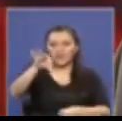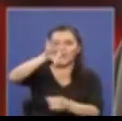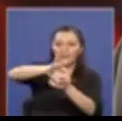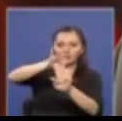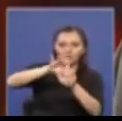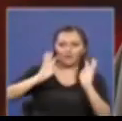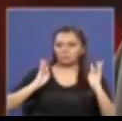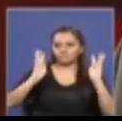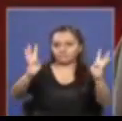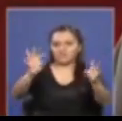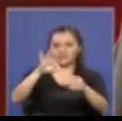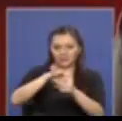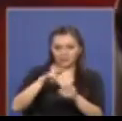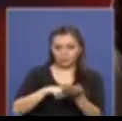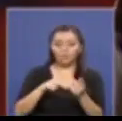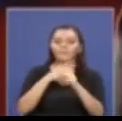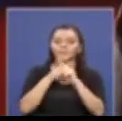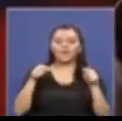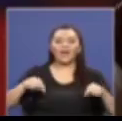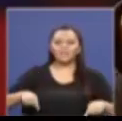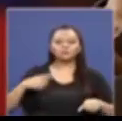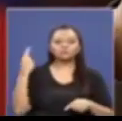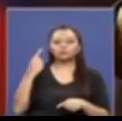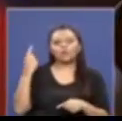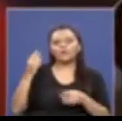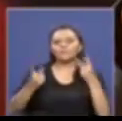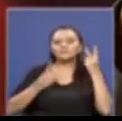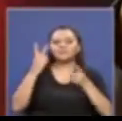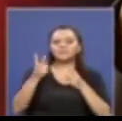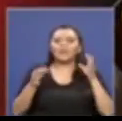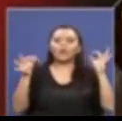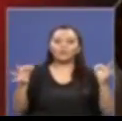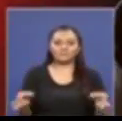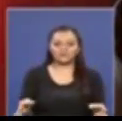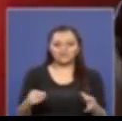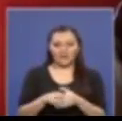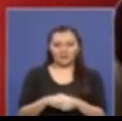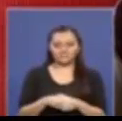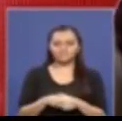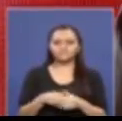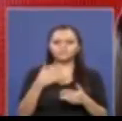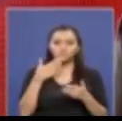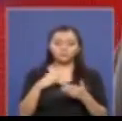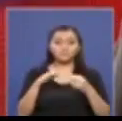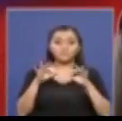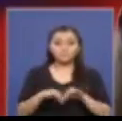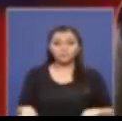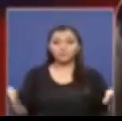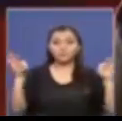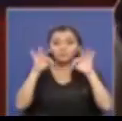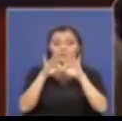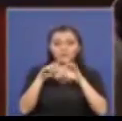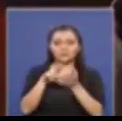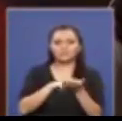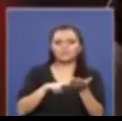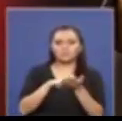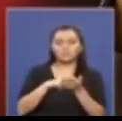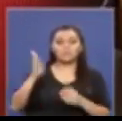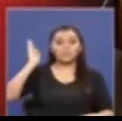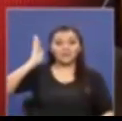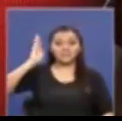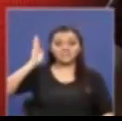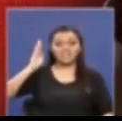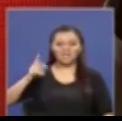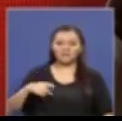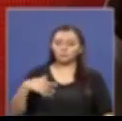la importancia que se le da a un país se refleja en el tamaño de la comitiva y la importancia de la comitiva. Pues resulta que Michelle